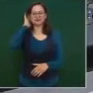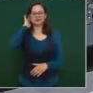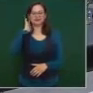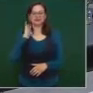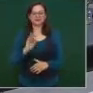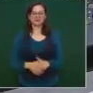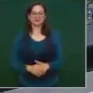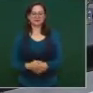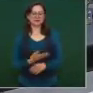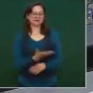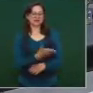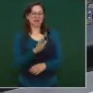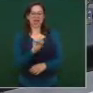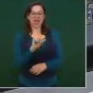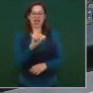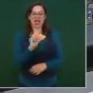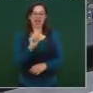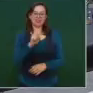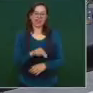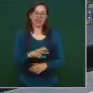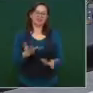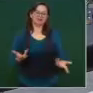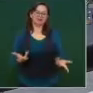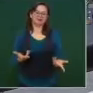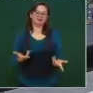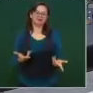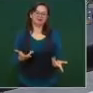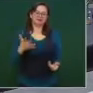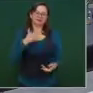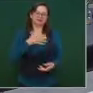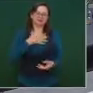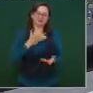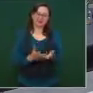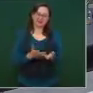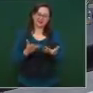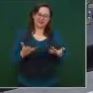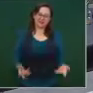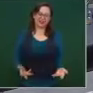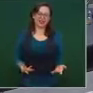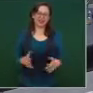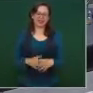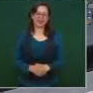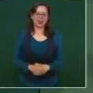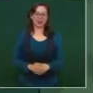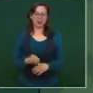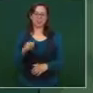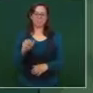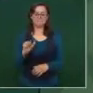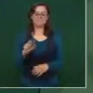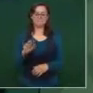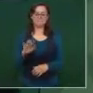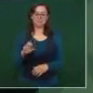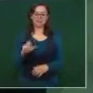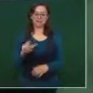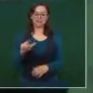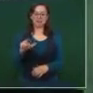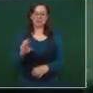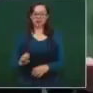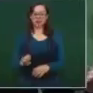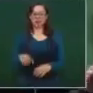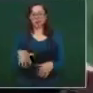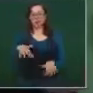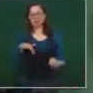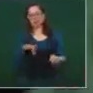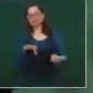imagínense, es mi paisano, Marcelo, está haciendo un